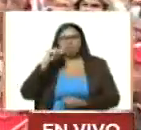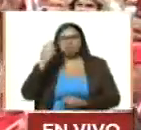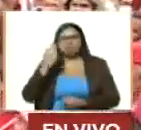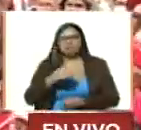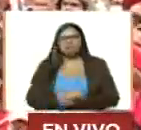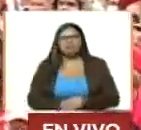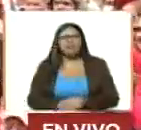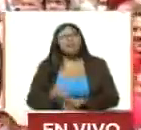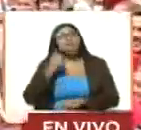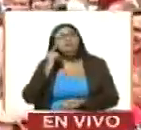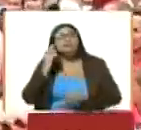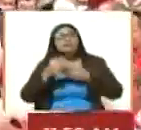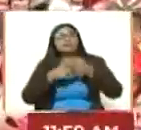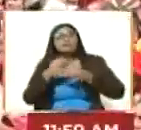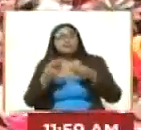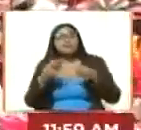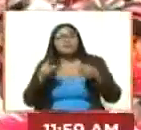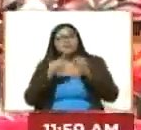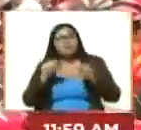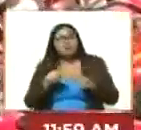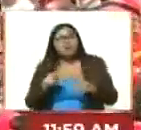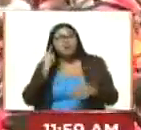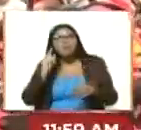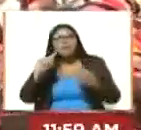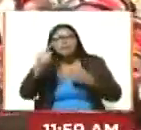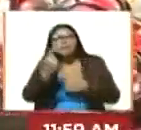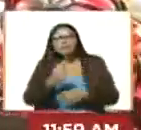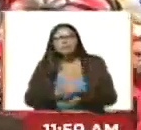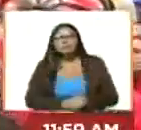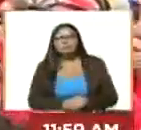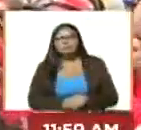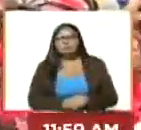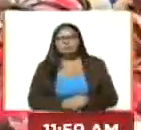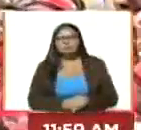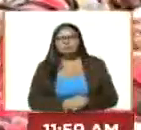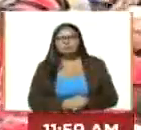Las mujeres tuvieron la oportunidad, fueron las nombré primero. ¿Verdad?